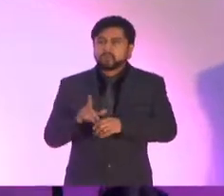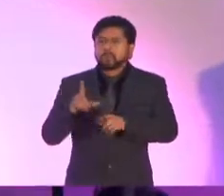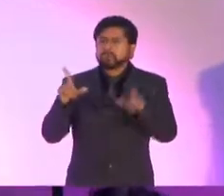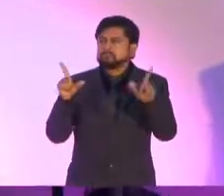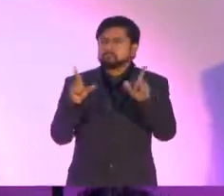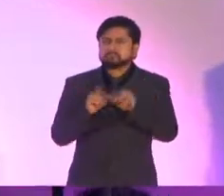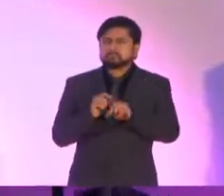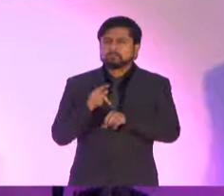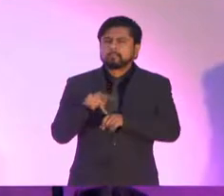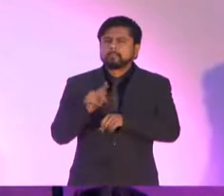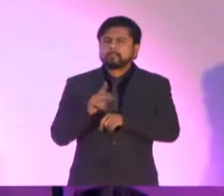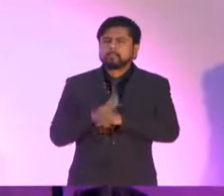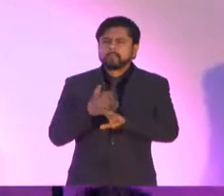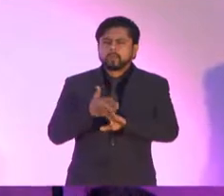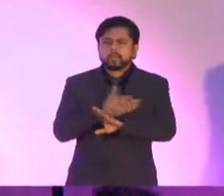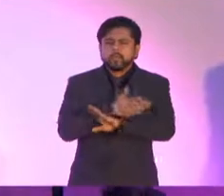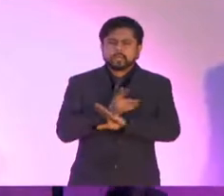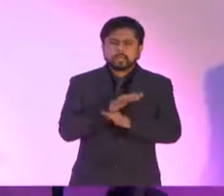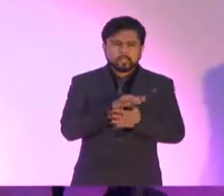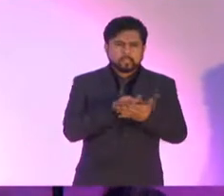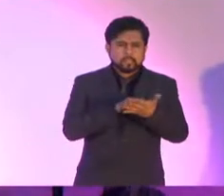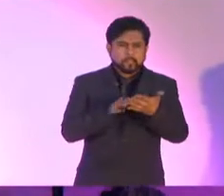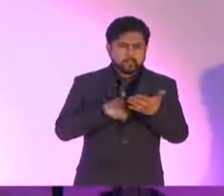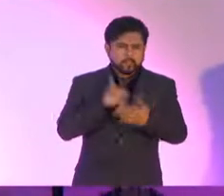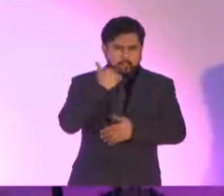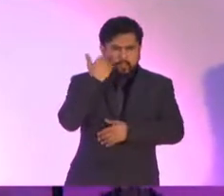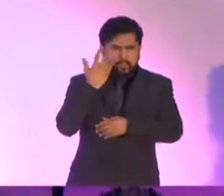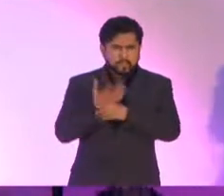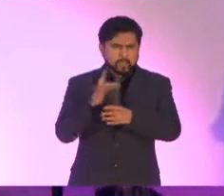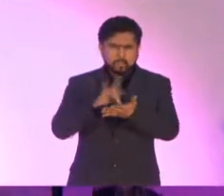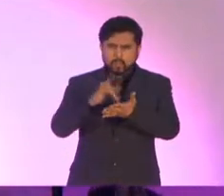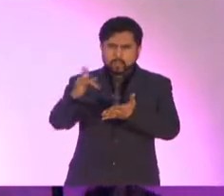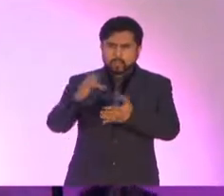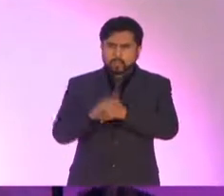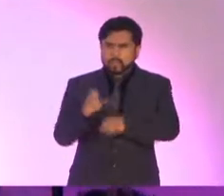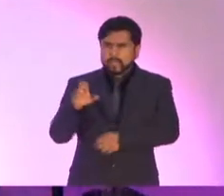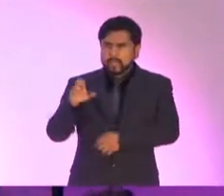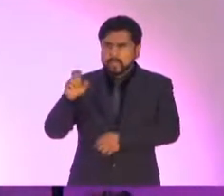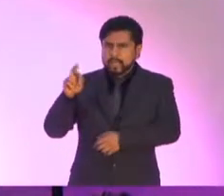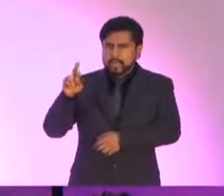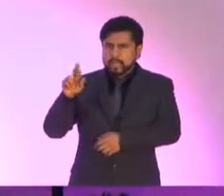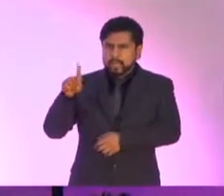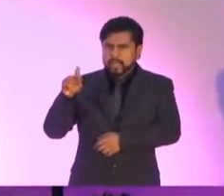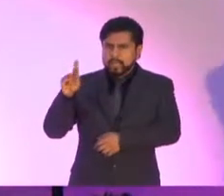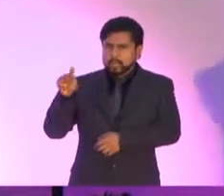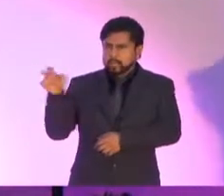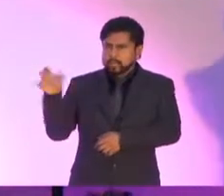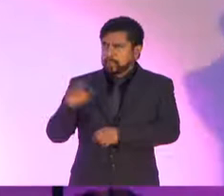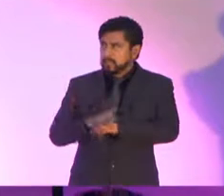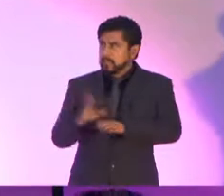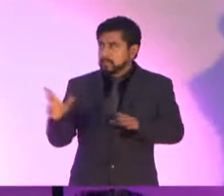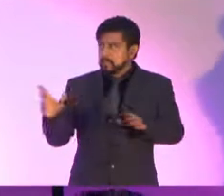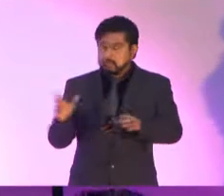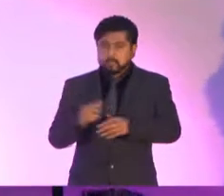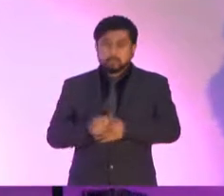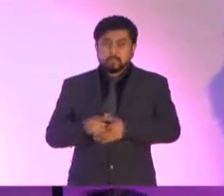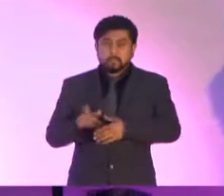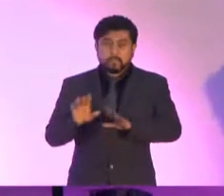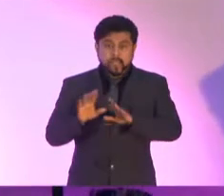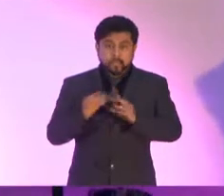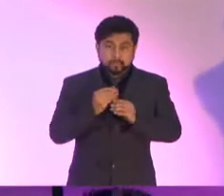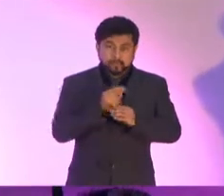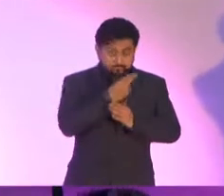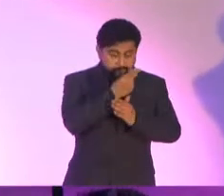pero antes de leerles, quiero agradecer a Eric Marvaz, que fue quien, además de hacer la hermosa